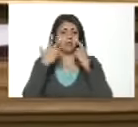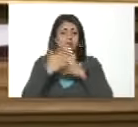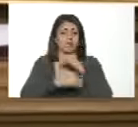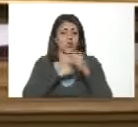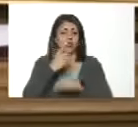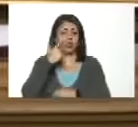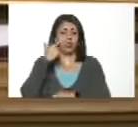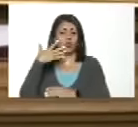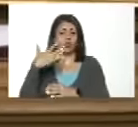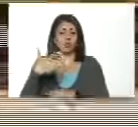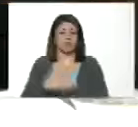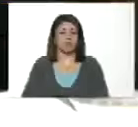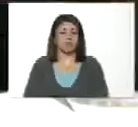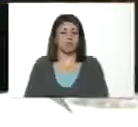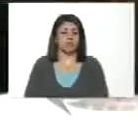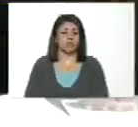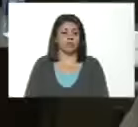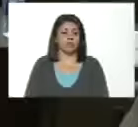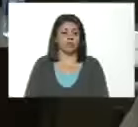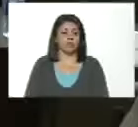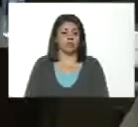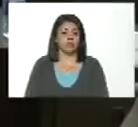sírvanse a manifestar con la señal de costumbre.